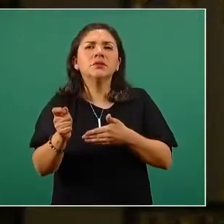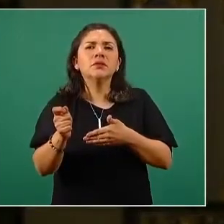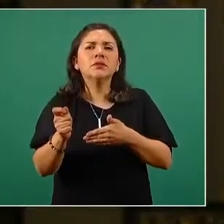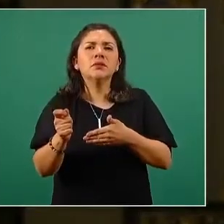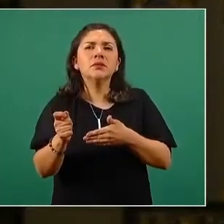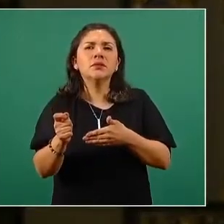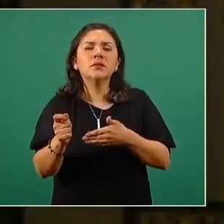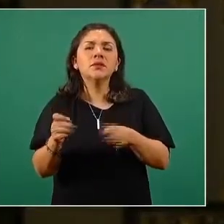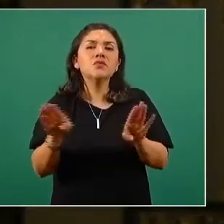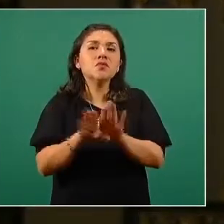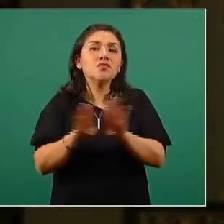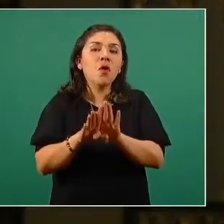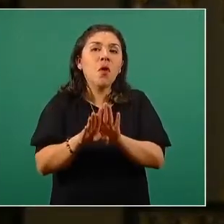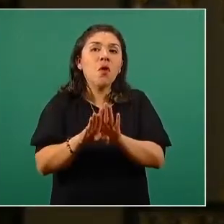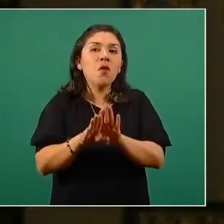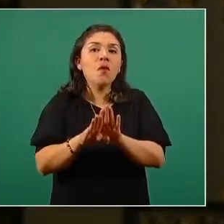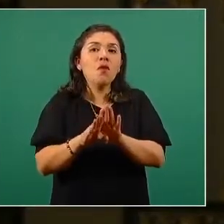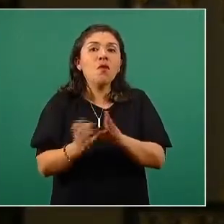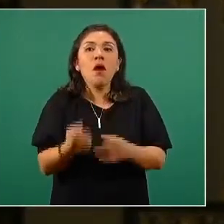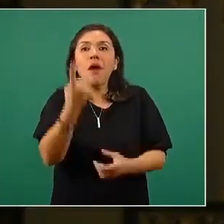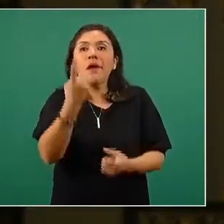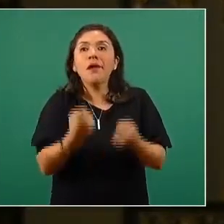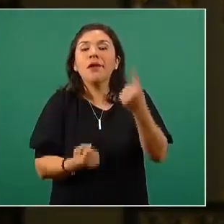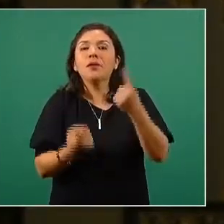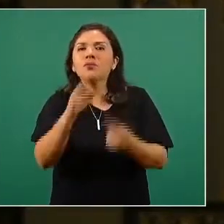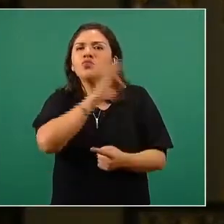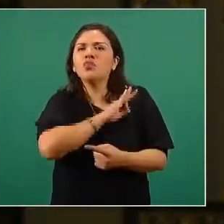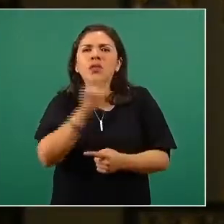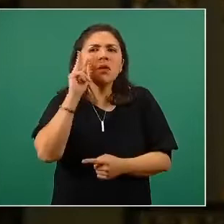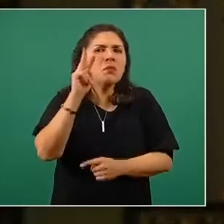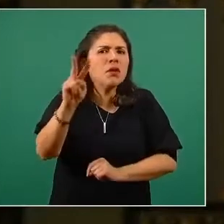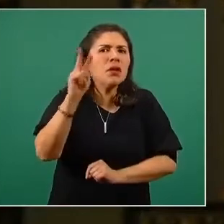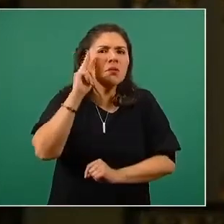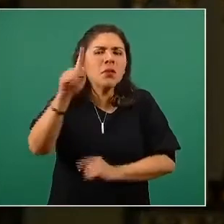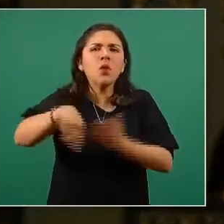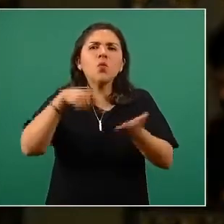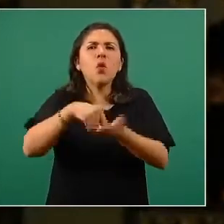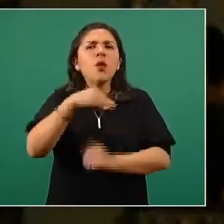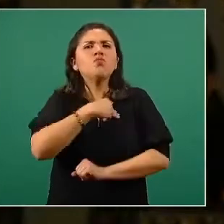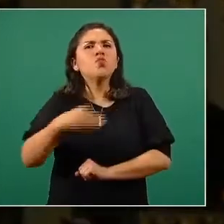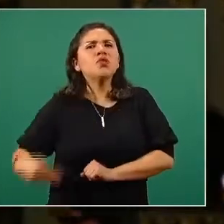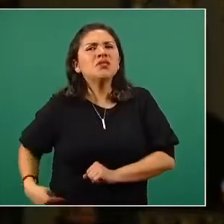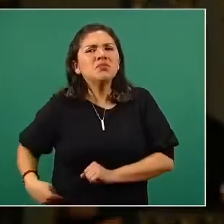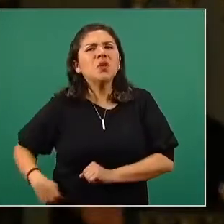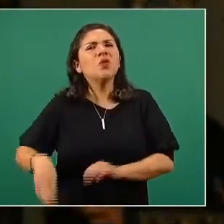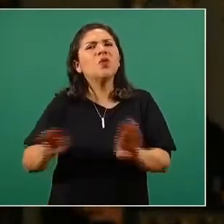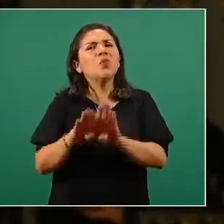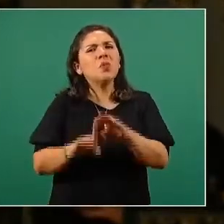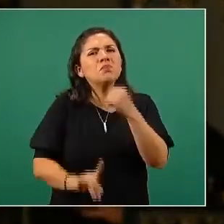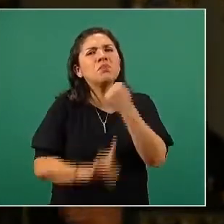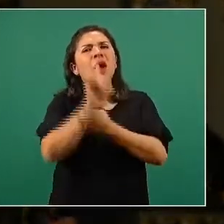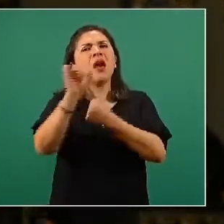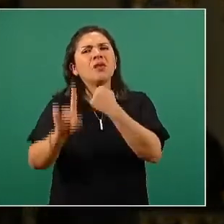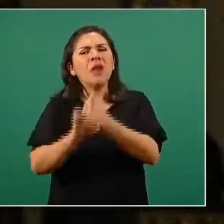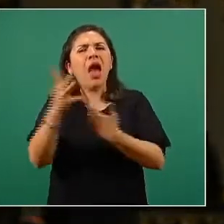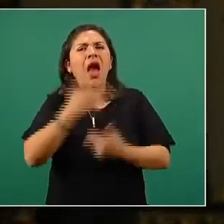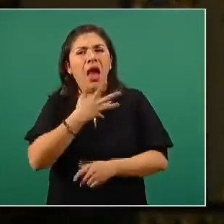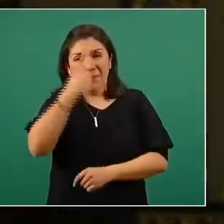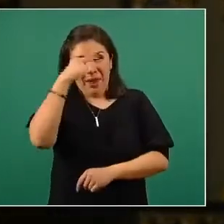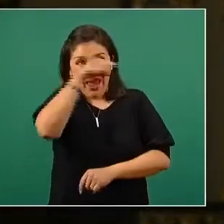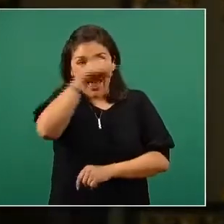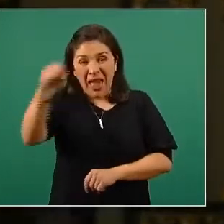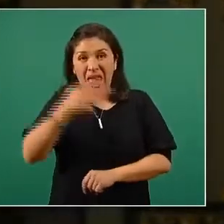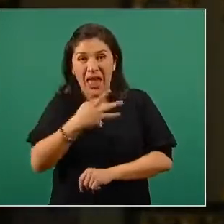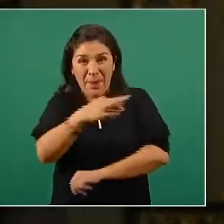de algunos incidentes que pudieran estar sucediendo en los municipios donde se están llevando las